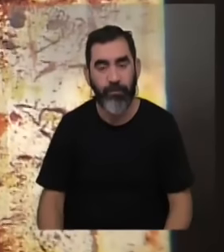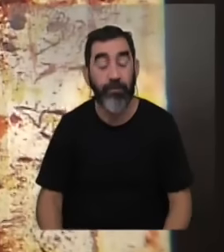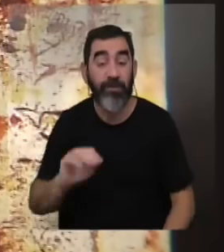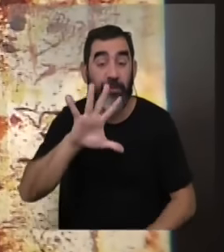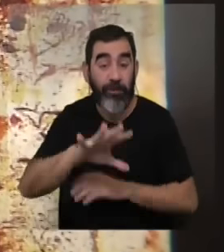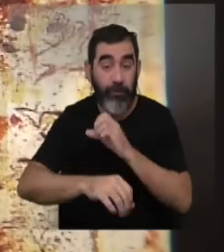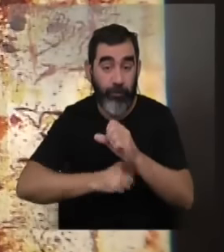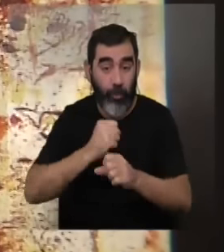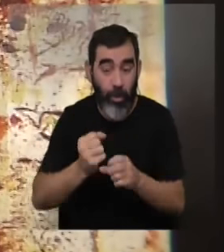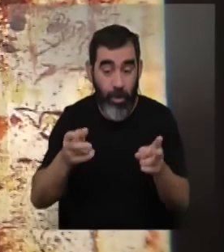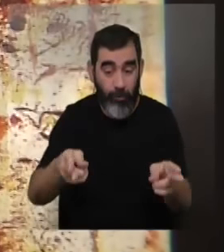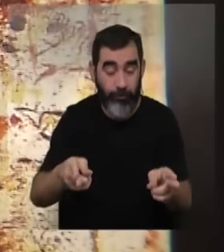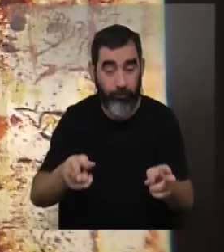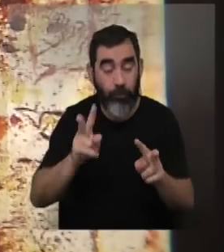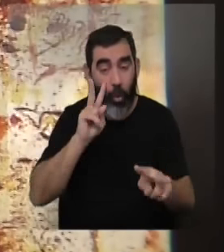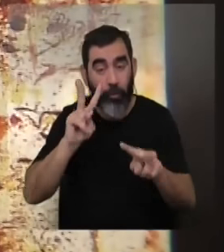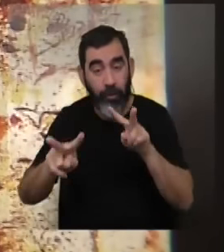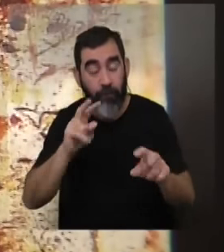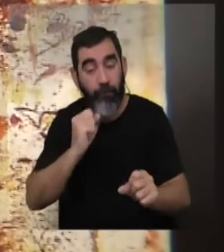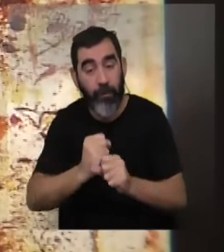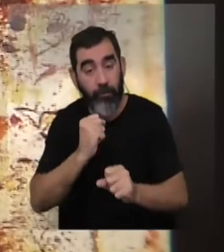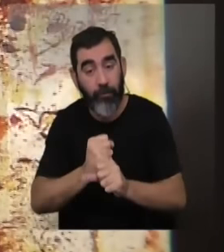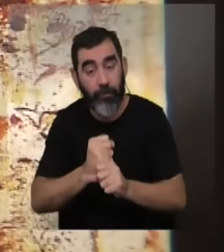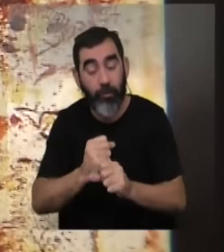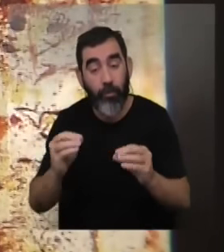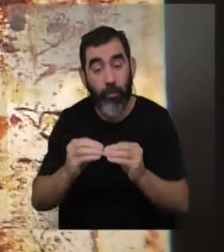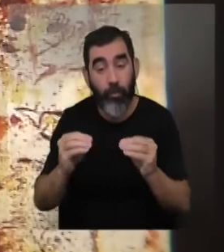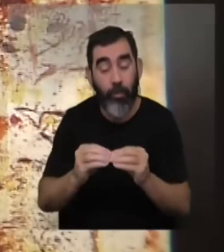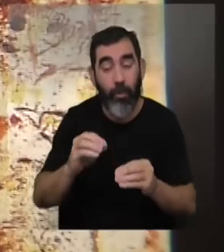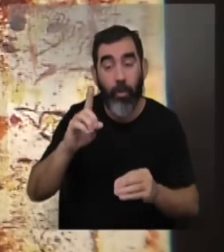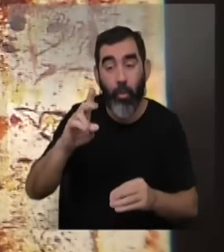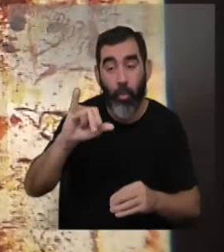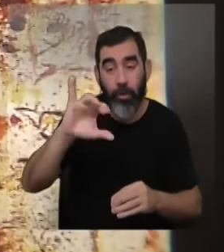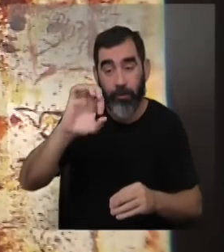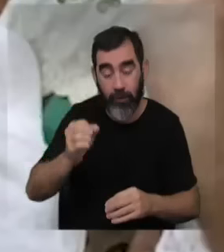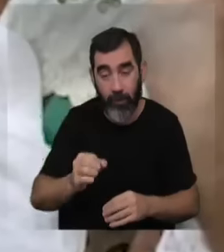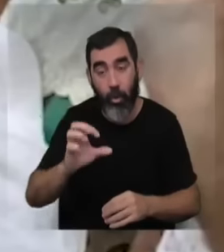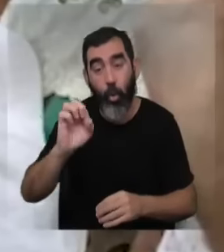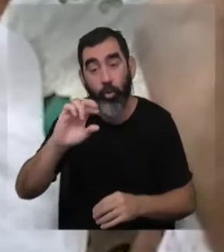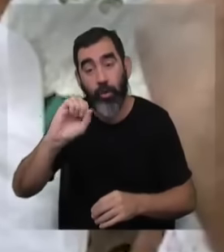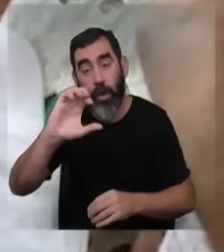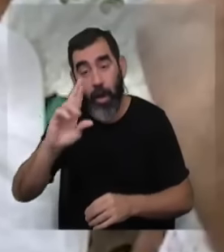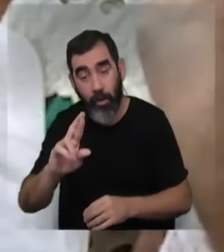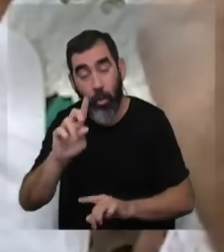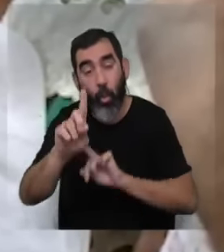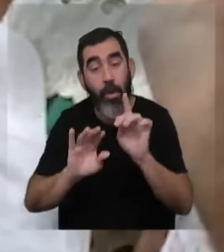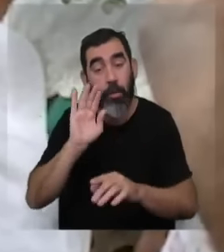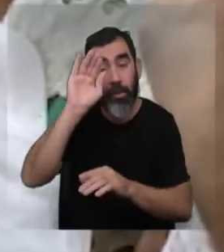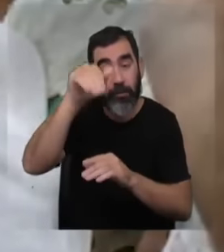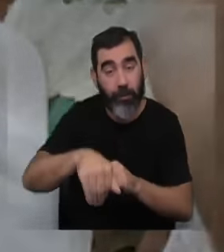5 años el observatorio trabajan la compañera Luisa casalet el compañera Óscar rorra eh la universidad de la